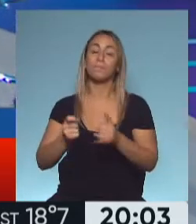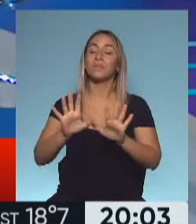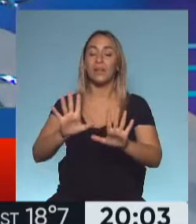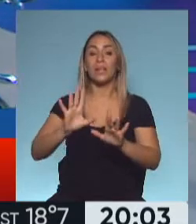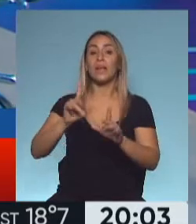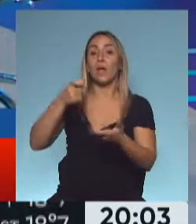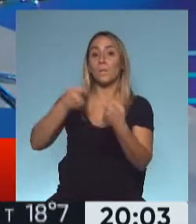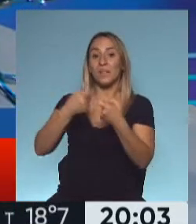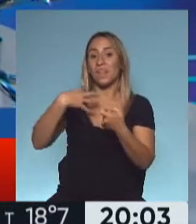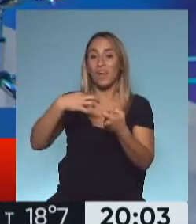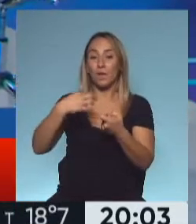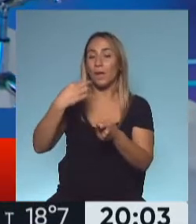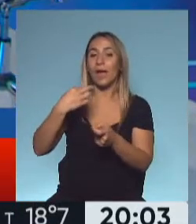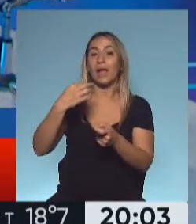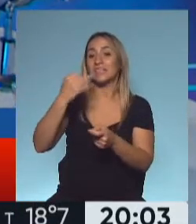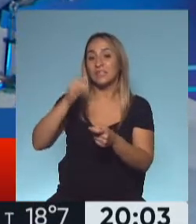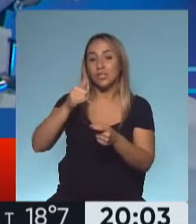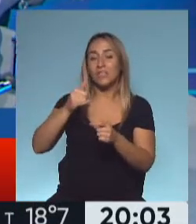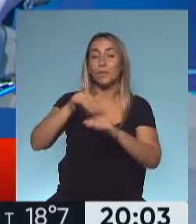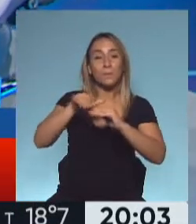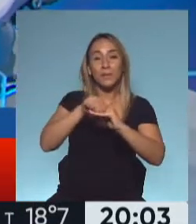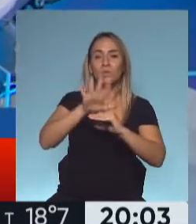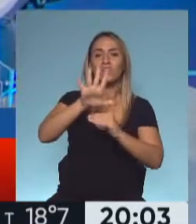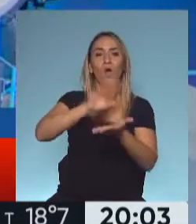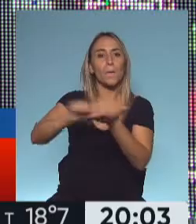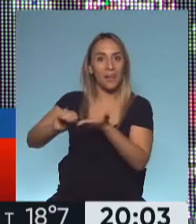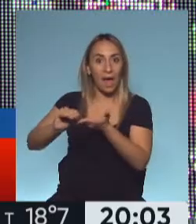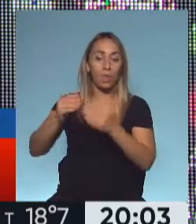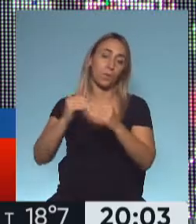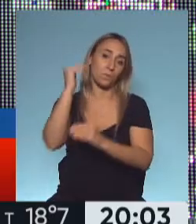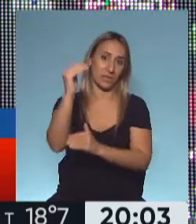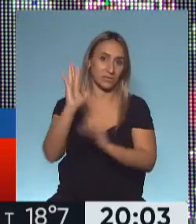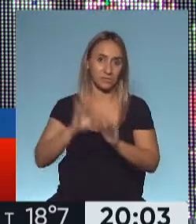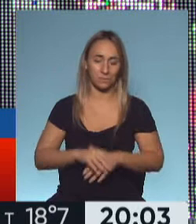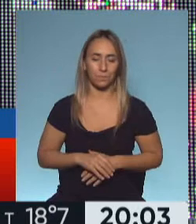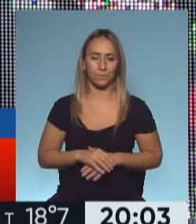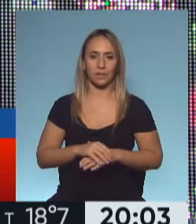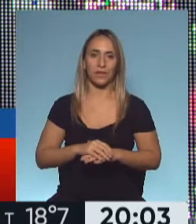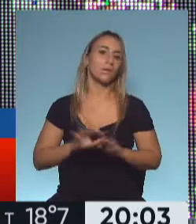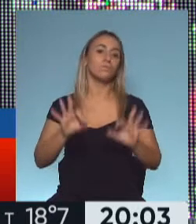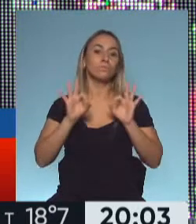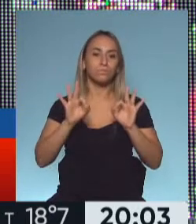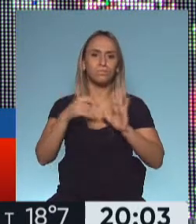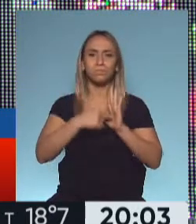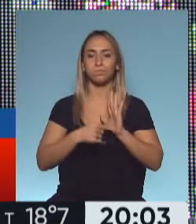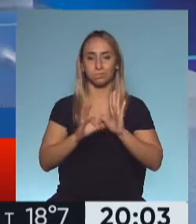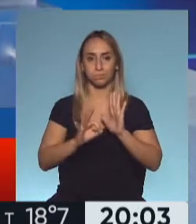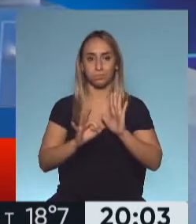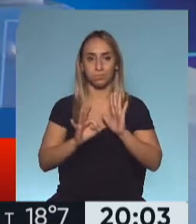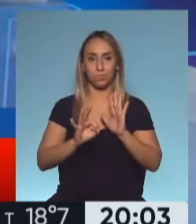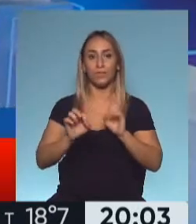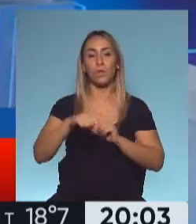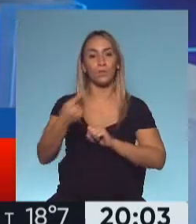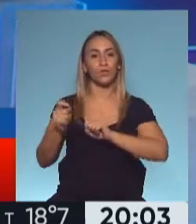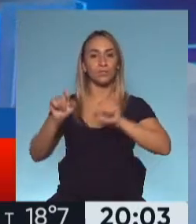trabajadores, y la inscripción es a partir de la página de la AFIP. Muy bien, bueno, listo los requisitos entonces. Vamos a una siguiente